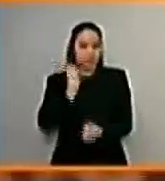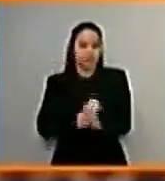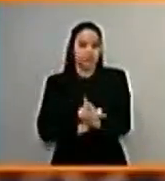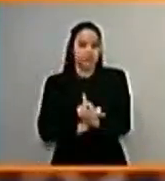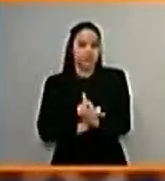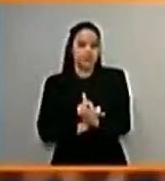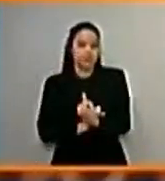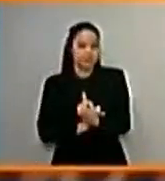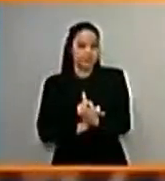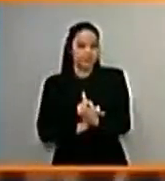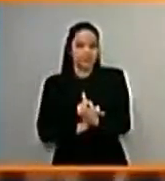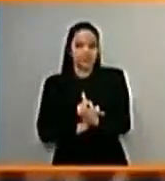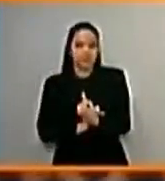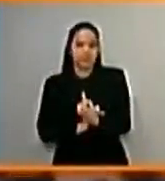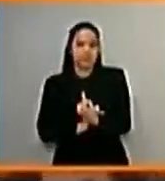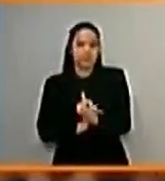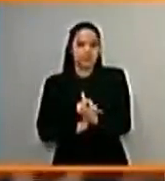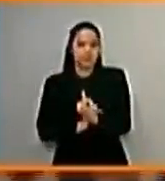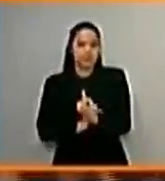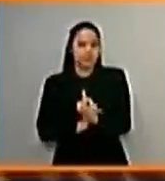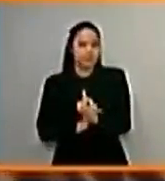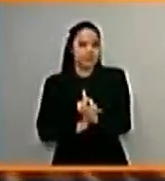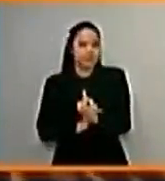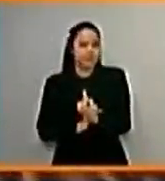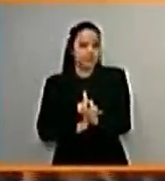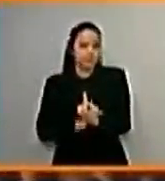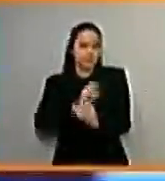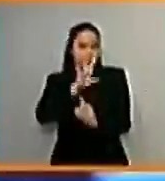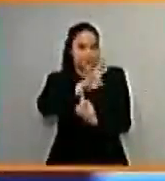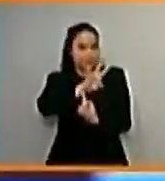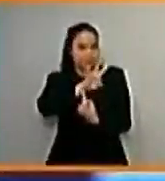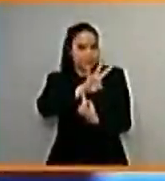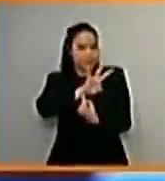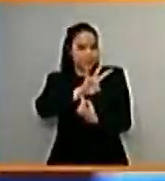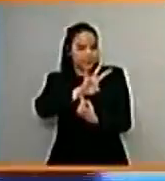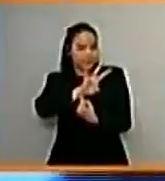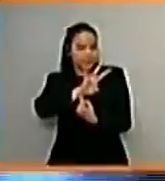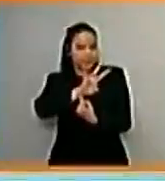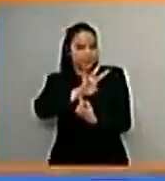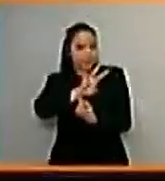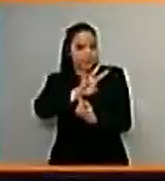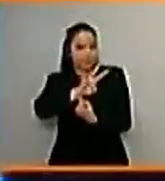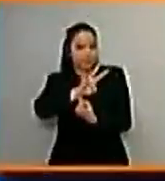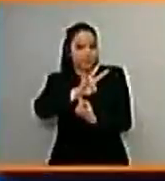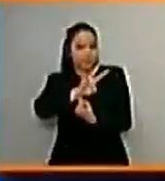dígito. Y este es el 7, siguiente dígito.